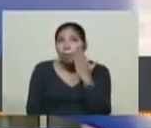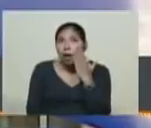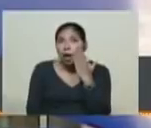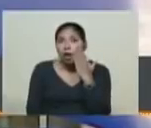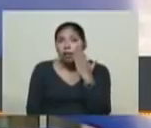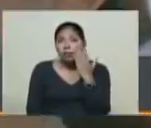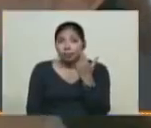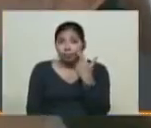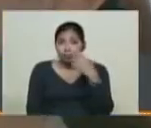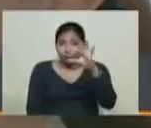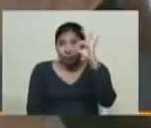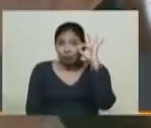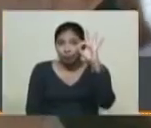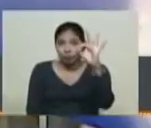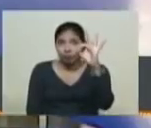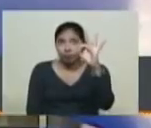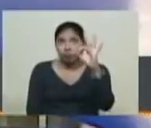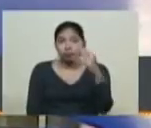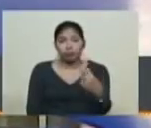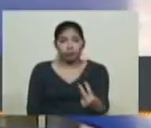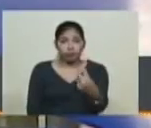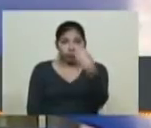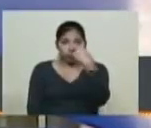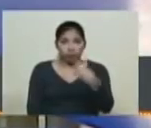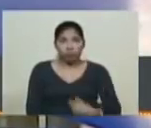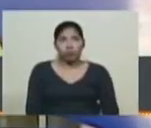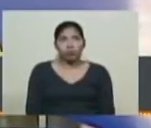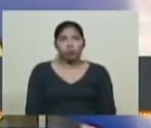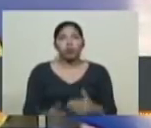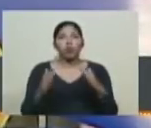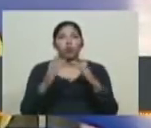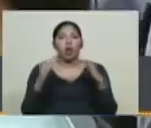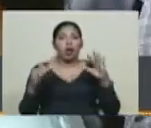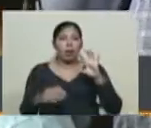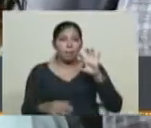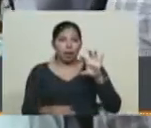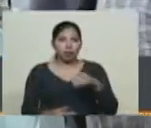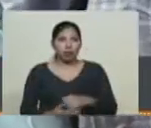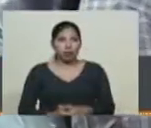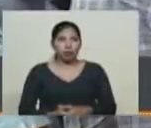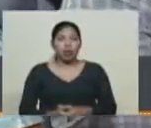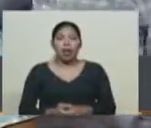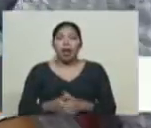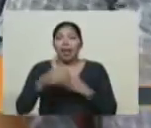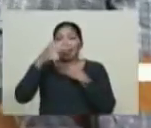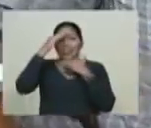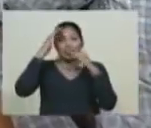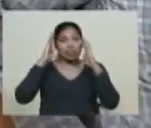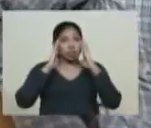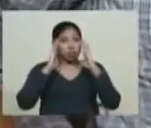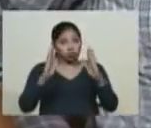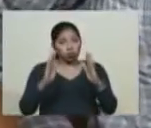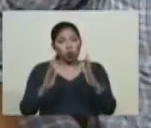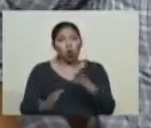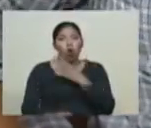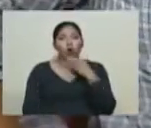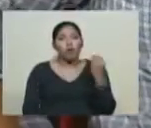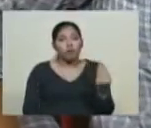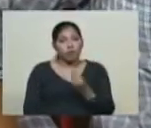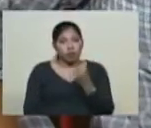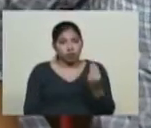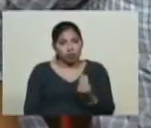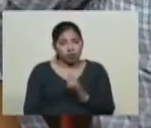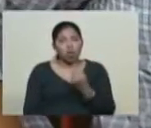atención a las madres, hogares de la patria, hogares de la patria, atención a los jóvenes, a los adolescentes y